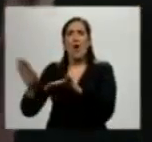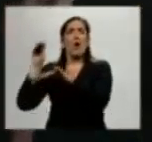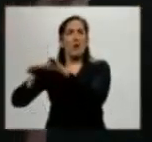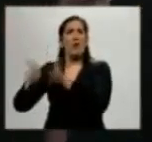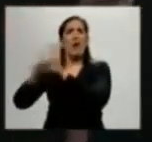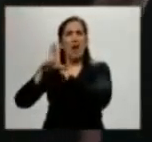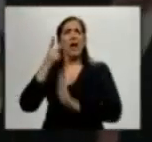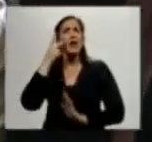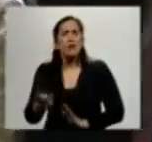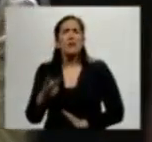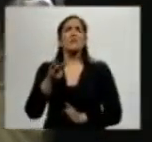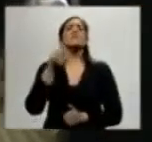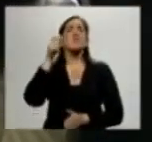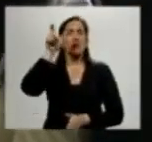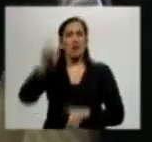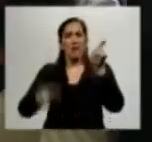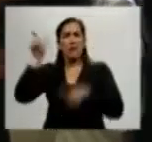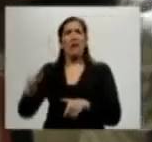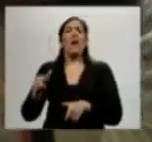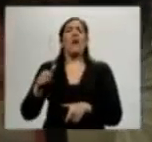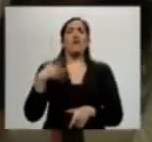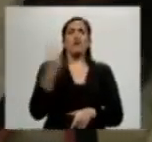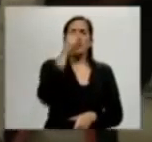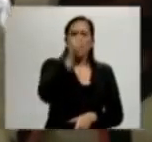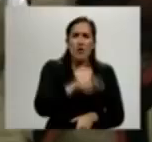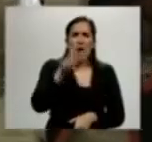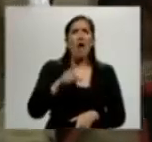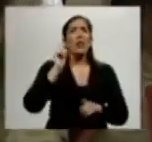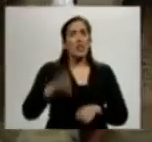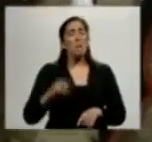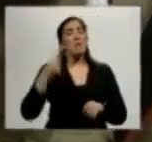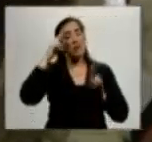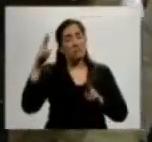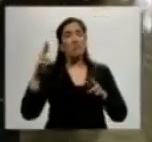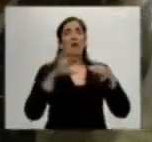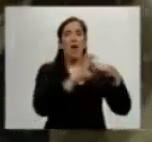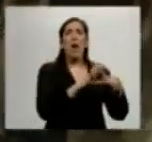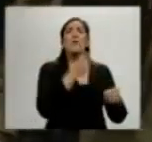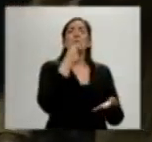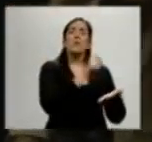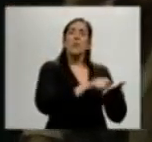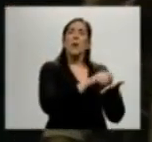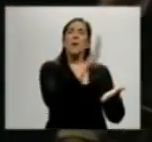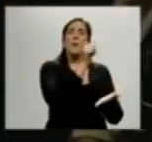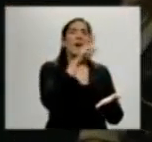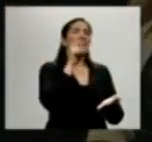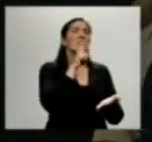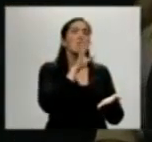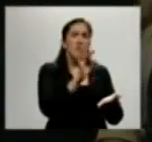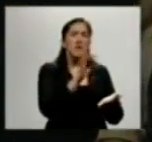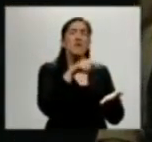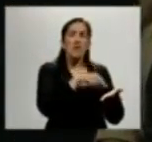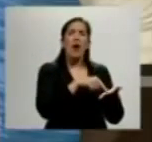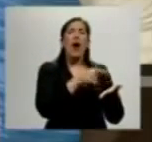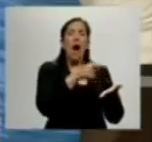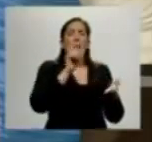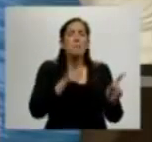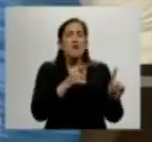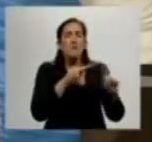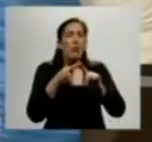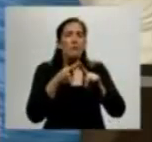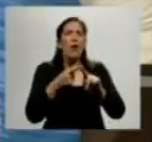sus funcionarios siguiendo la jurisprudencia de la Corte en el caso Barreto y que remite precisamente a esa nueva ley que